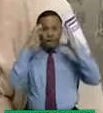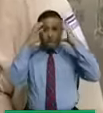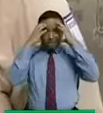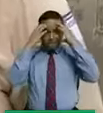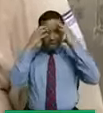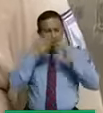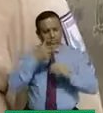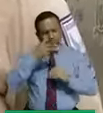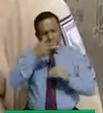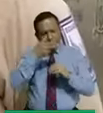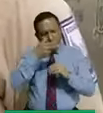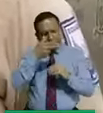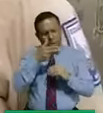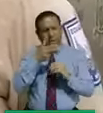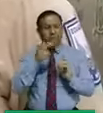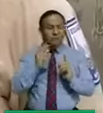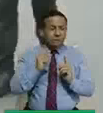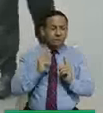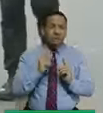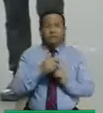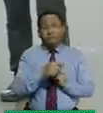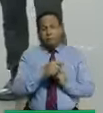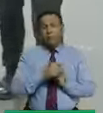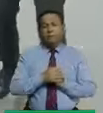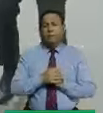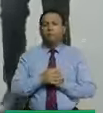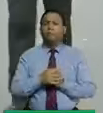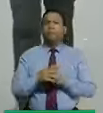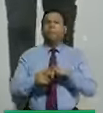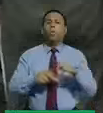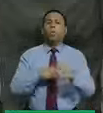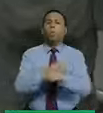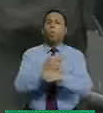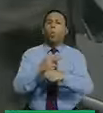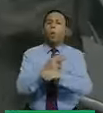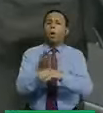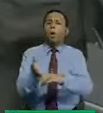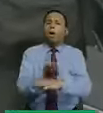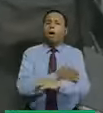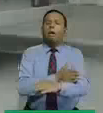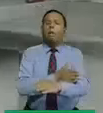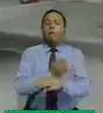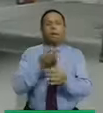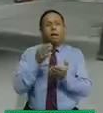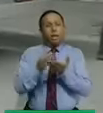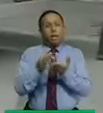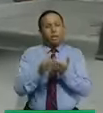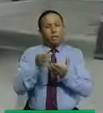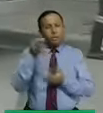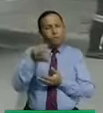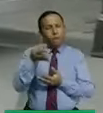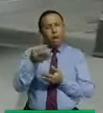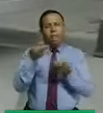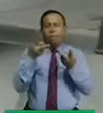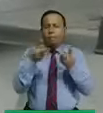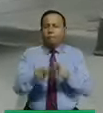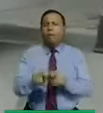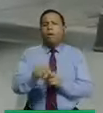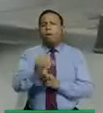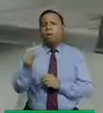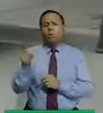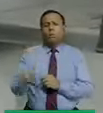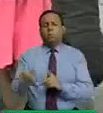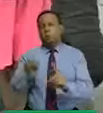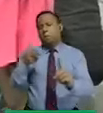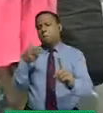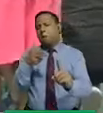varios impactos de proyectil de arma de fuego. 2 horas antes, en el cantón Durán, también se registró un crimen con armas de